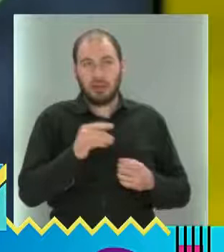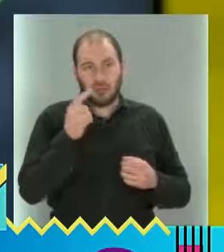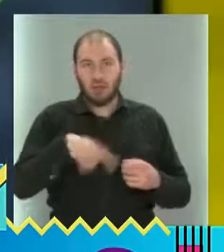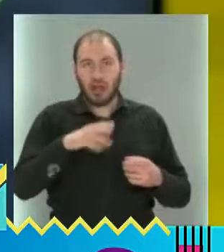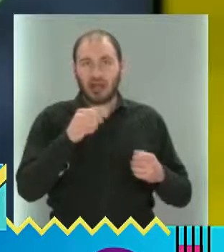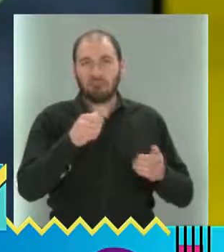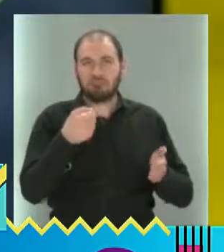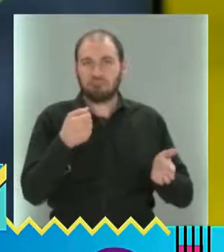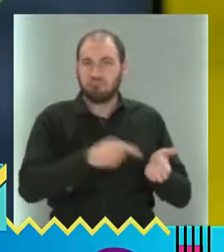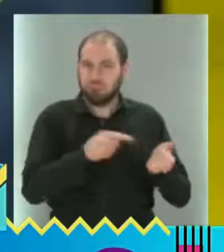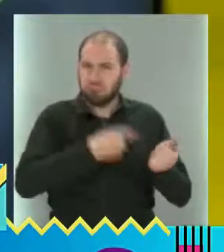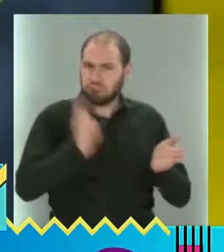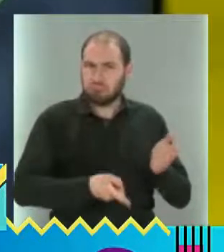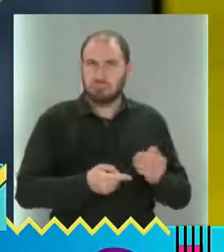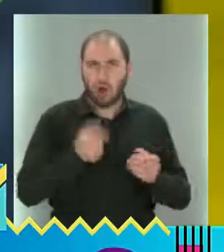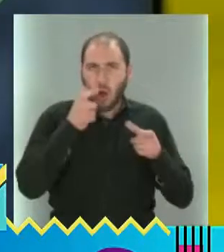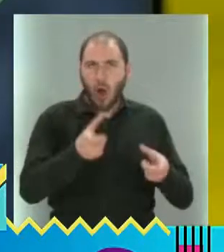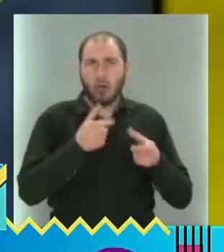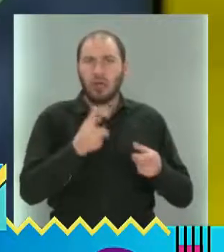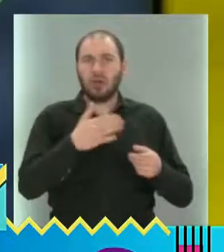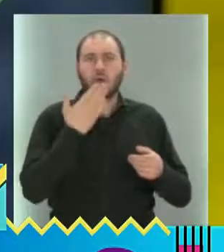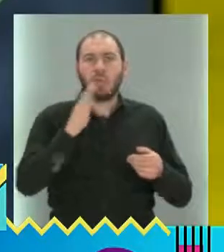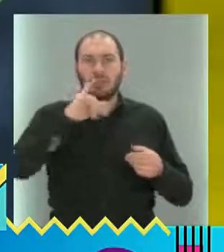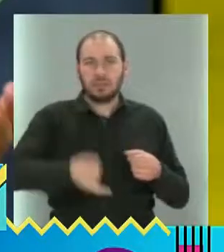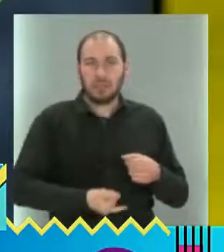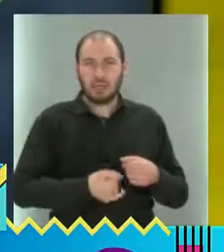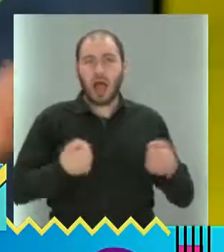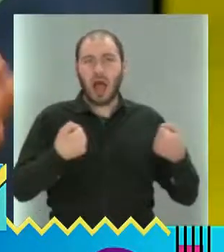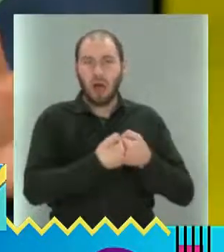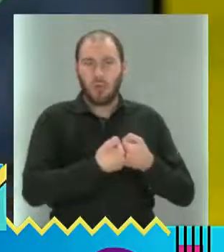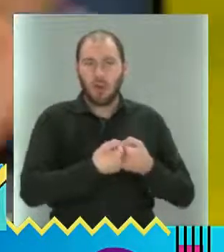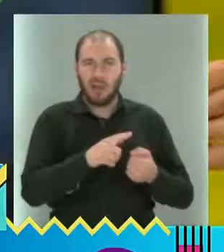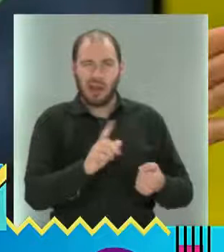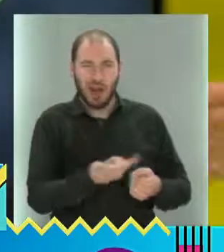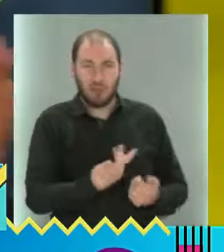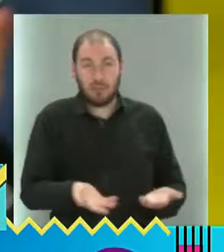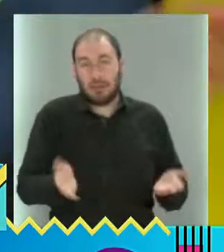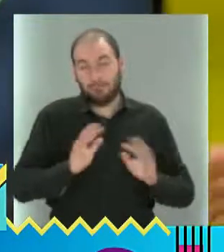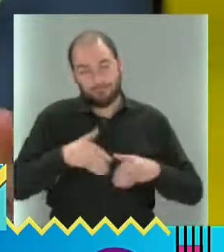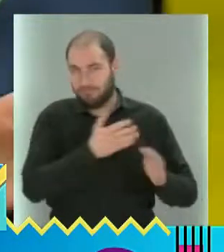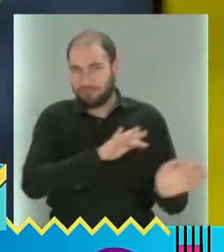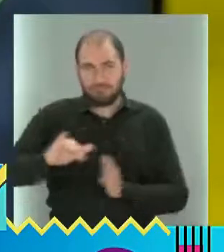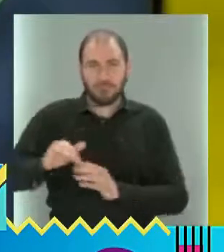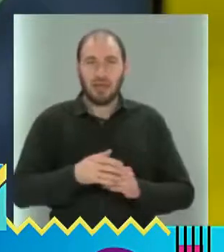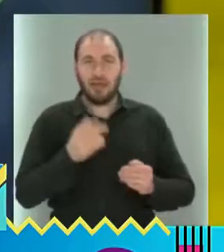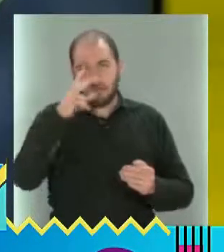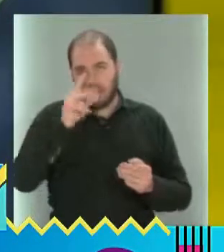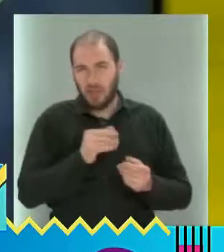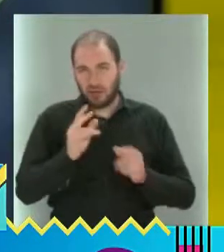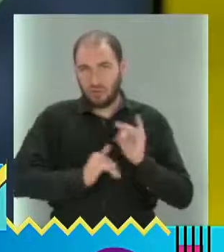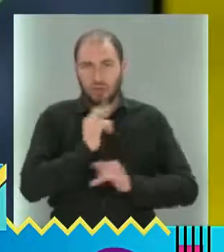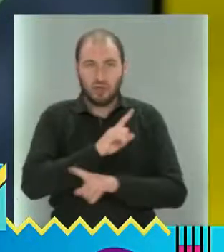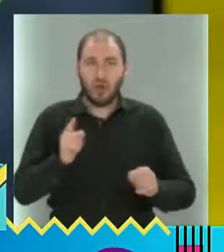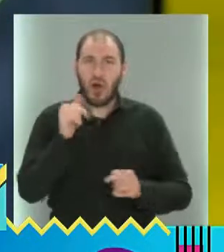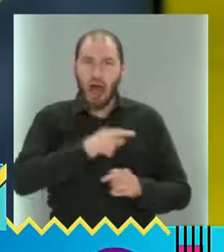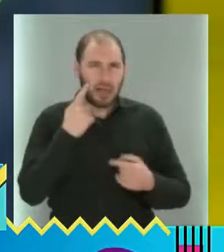hicimos valer, digamos, y verificamos que se estuviera cumpliendo un acuerdo bastante extraño, pero no importa, no vamos a hacer juicio de valor. Entonces